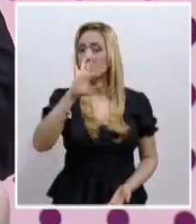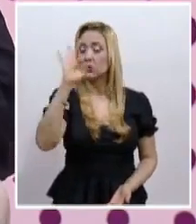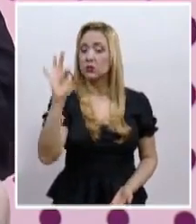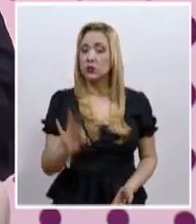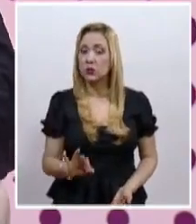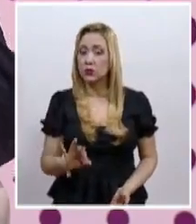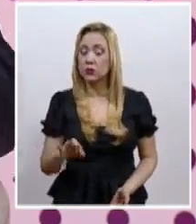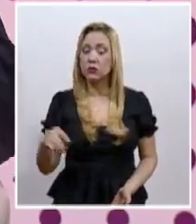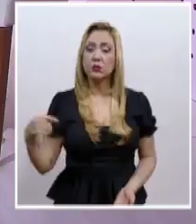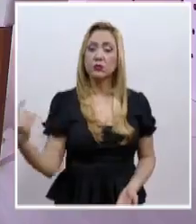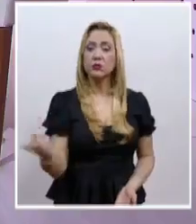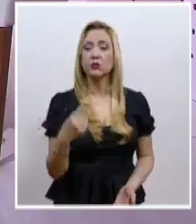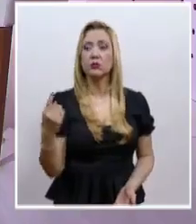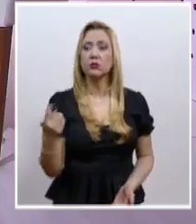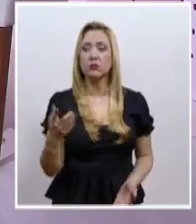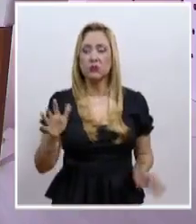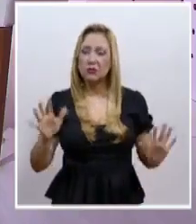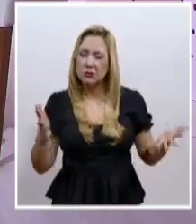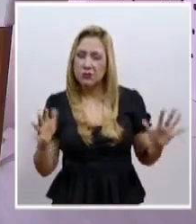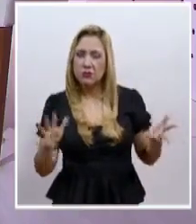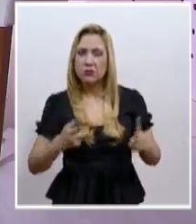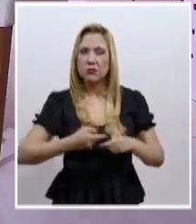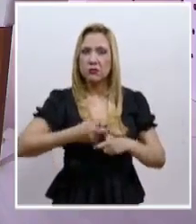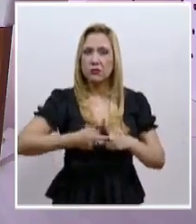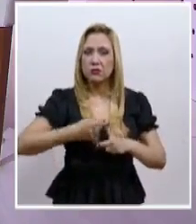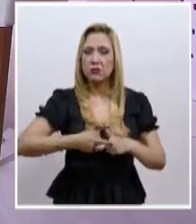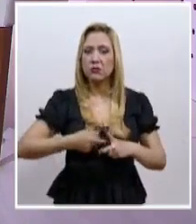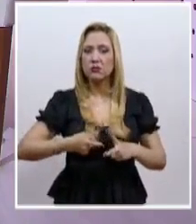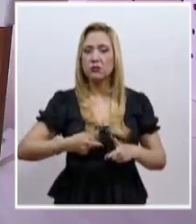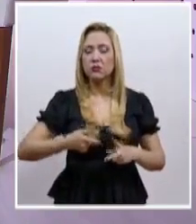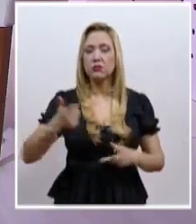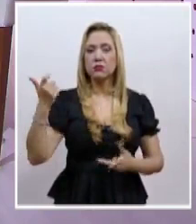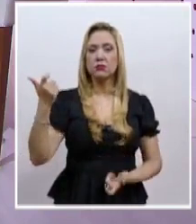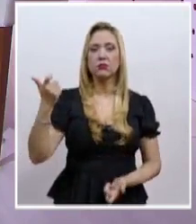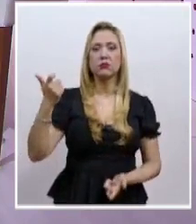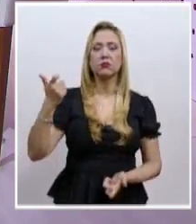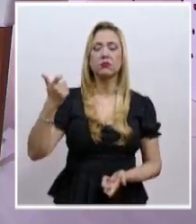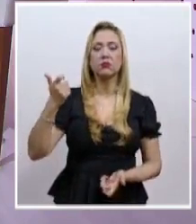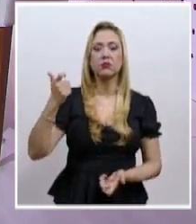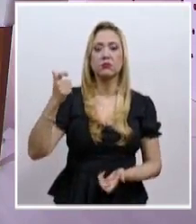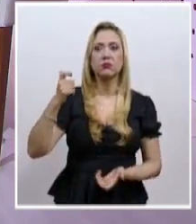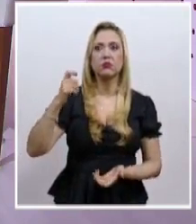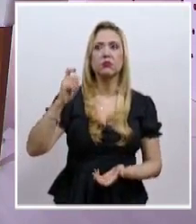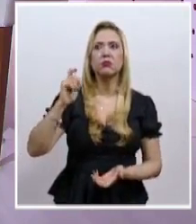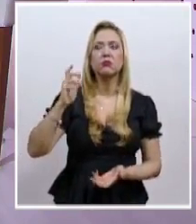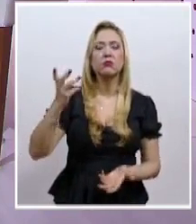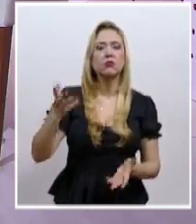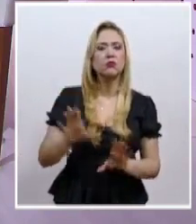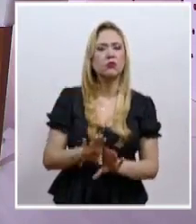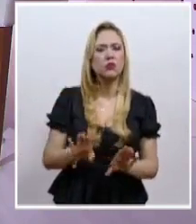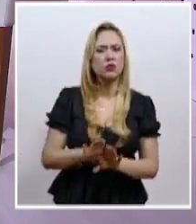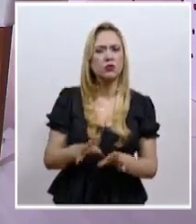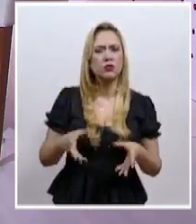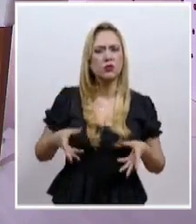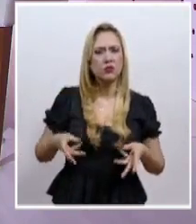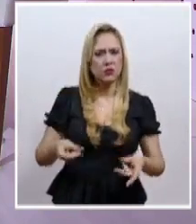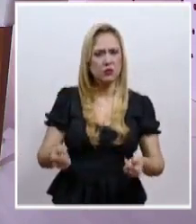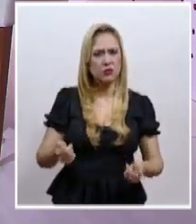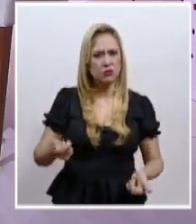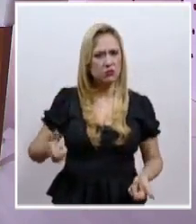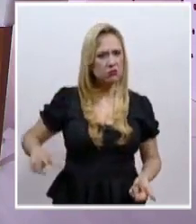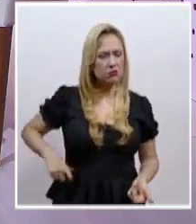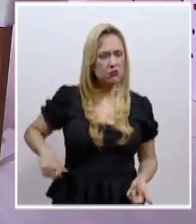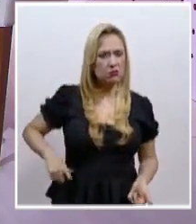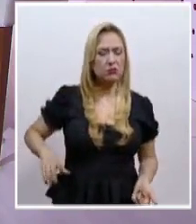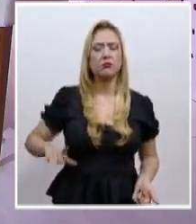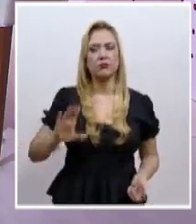es en general, bueno, un aproximado, Ajá. la que contribuye al gasto público en México. ¿Nos puedes contar de eso? Sí, ¿Cómo sí, está la sí, situación? sí,